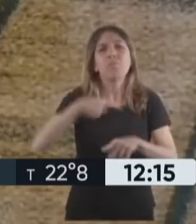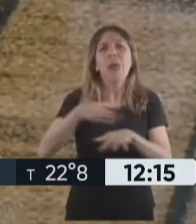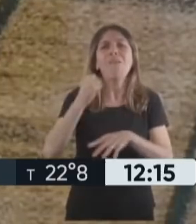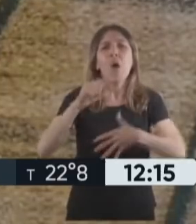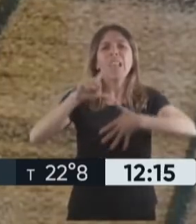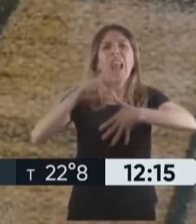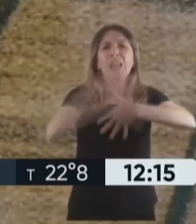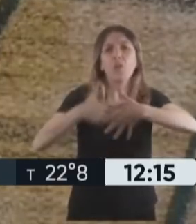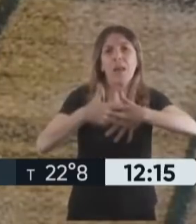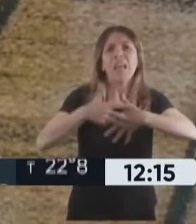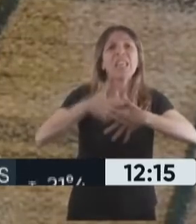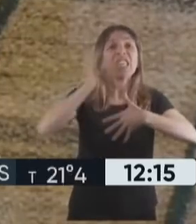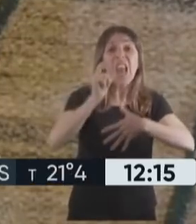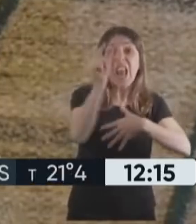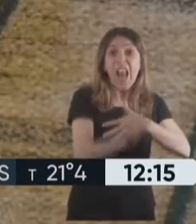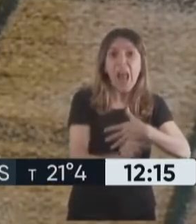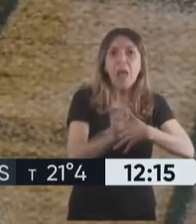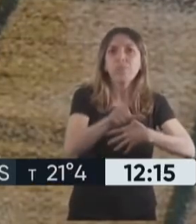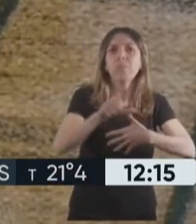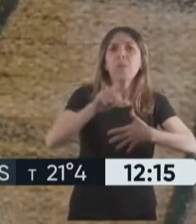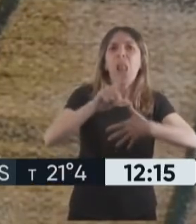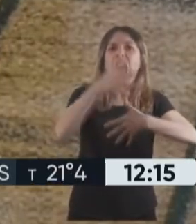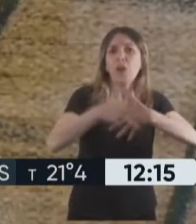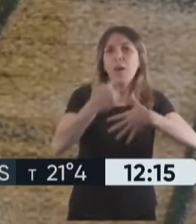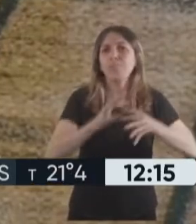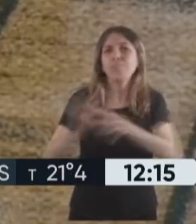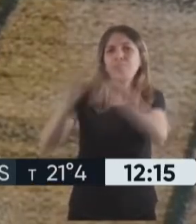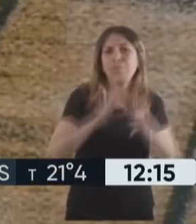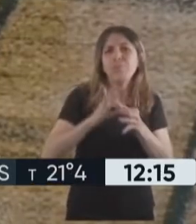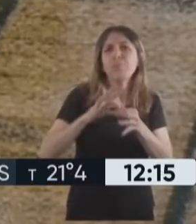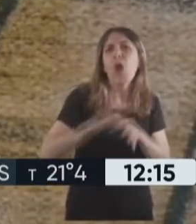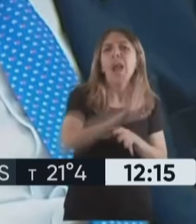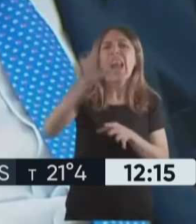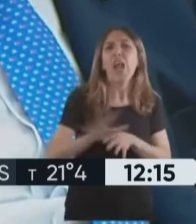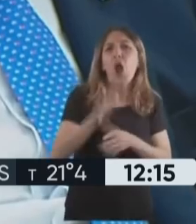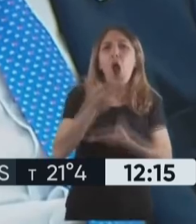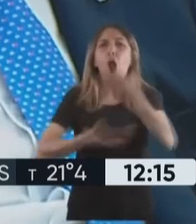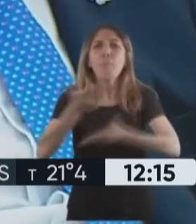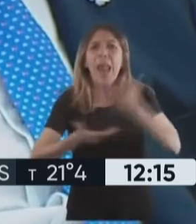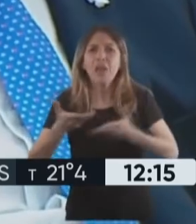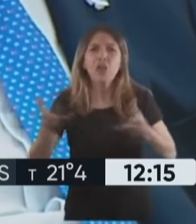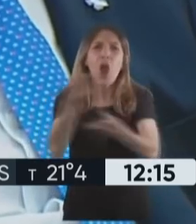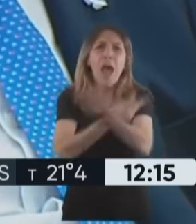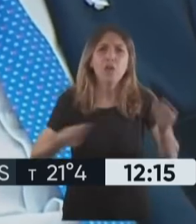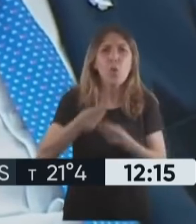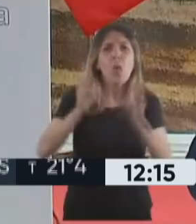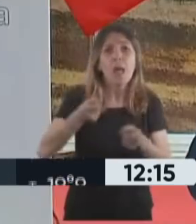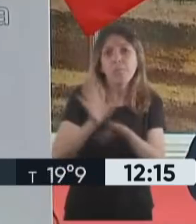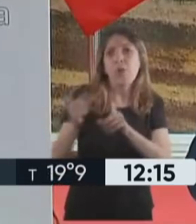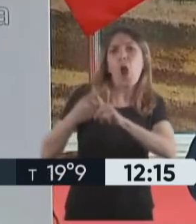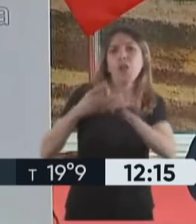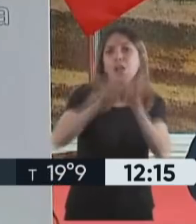latina chile es un pueblo tino americano y desde ahí vamos a construir comunidad vamos a construir región cooperación y internacionalismo